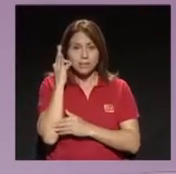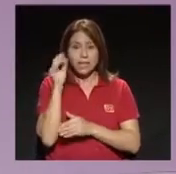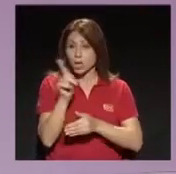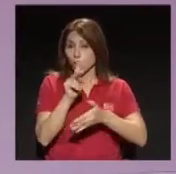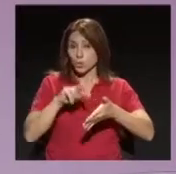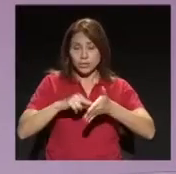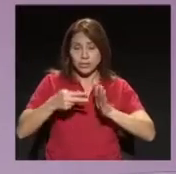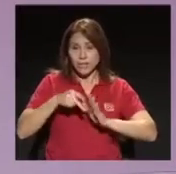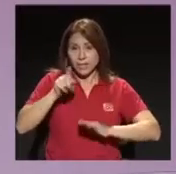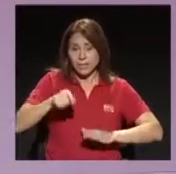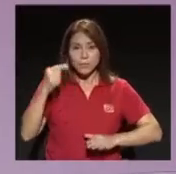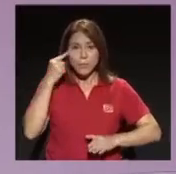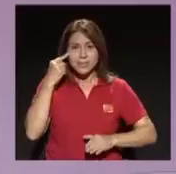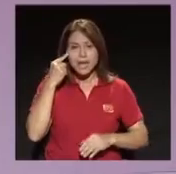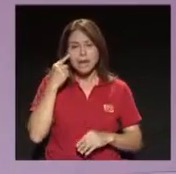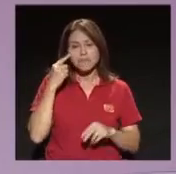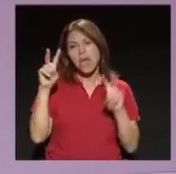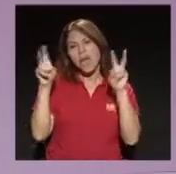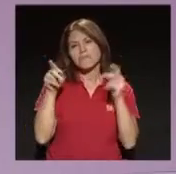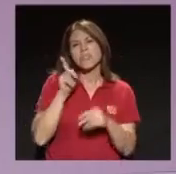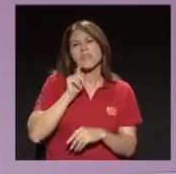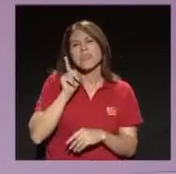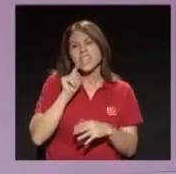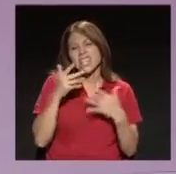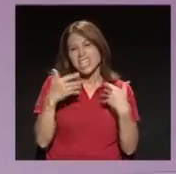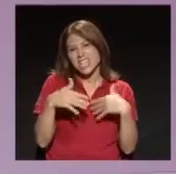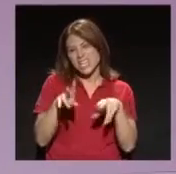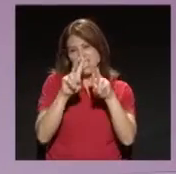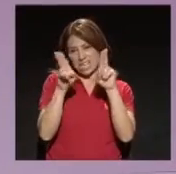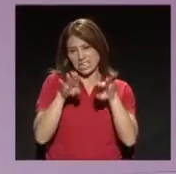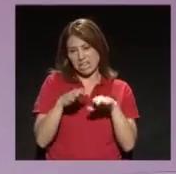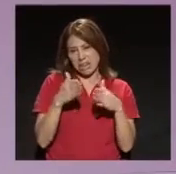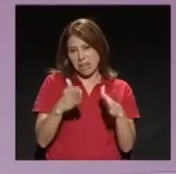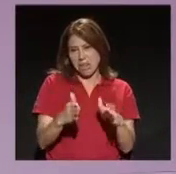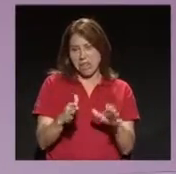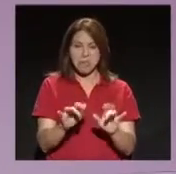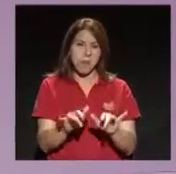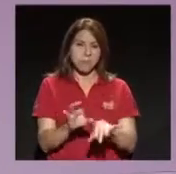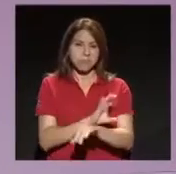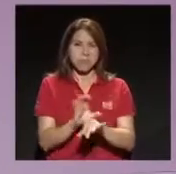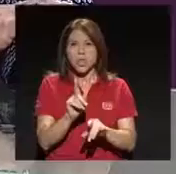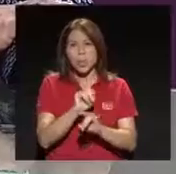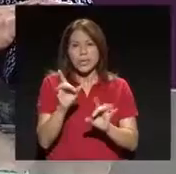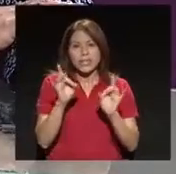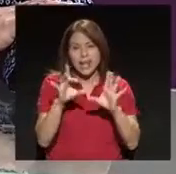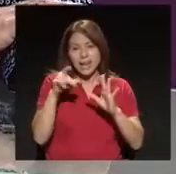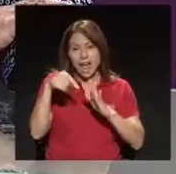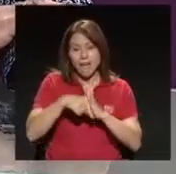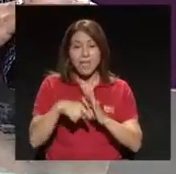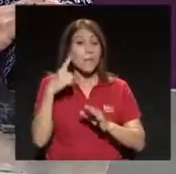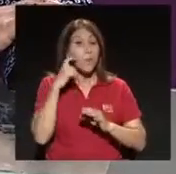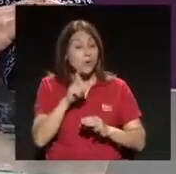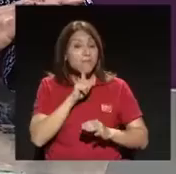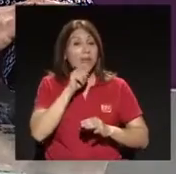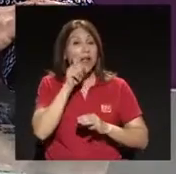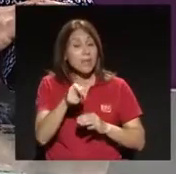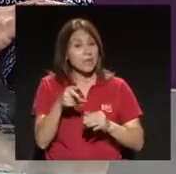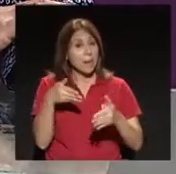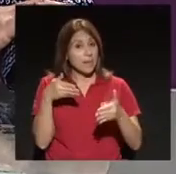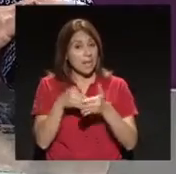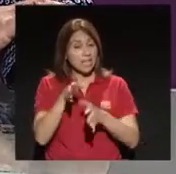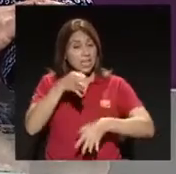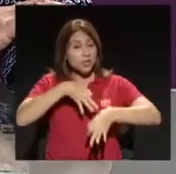es de mentiritas, que no es tan grave, porque en realidad las amenazas de suplantación de identidad,